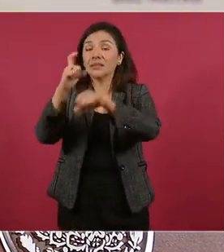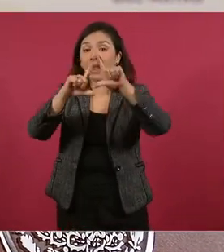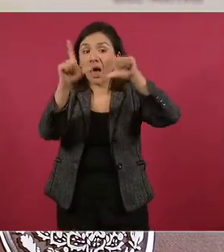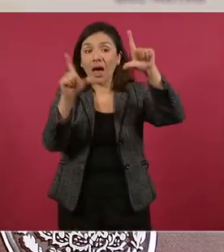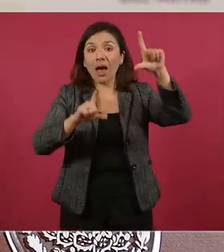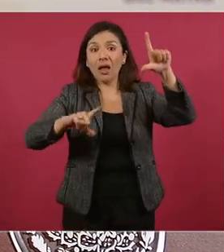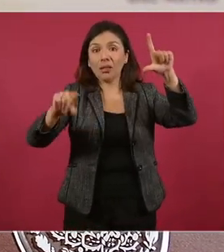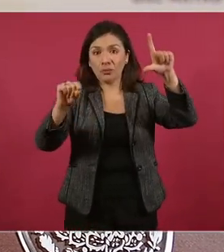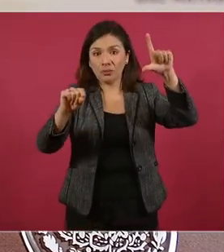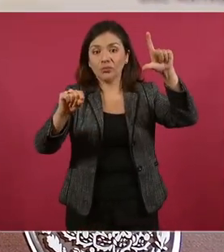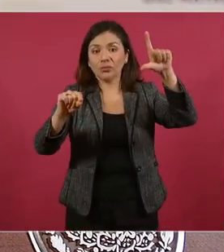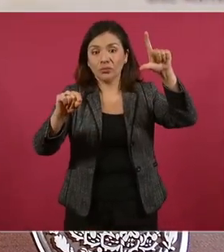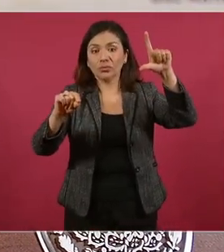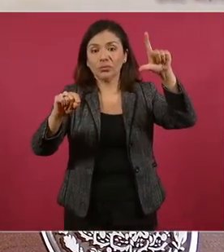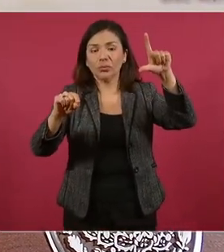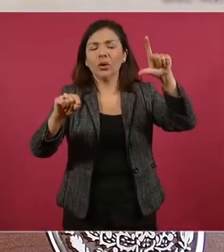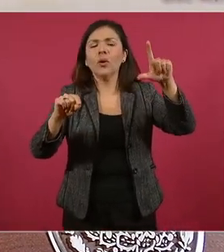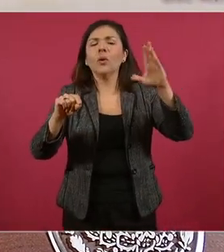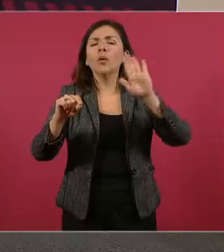porque